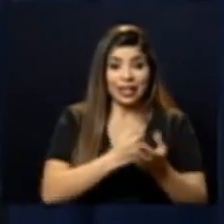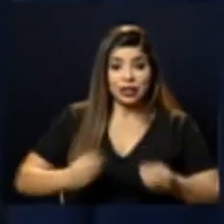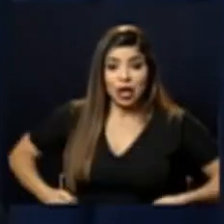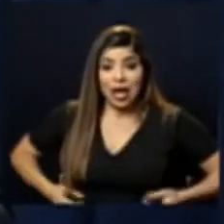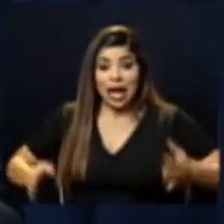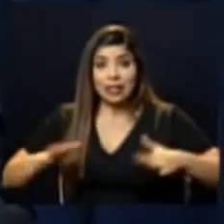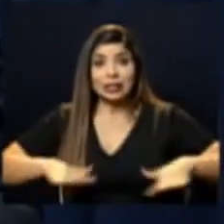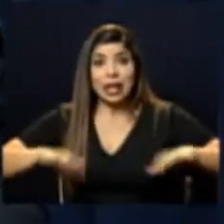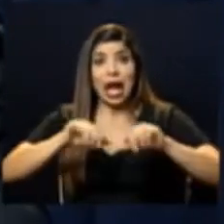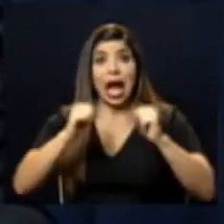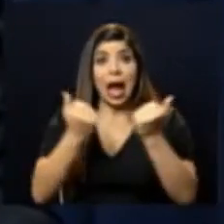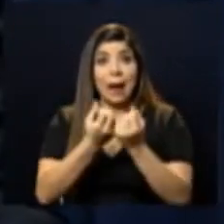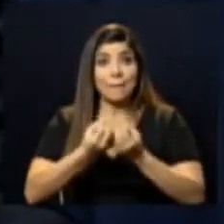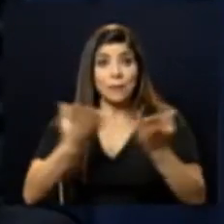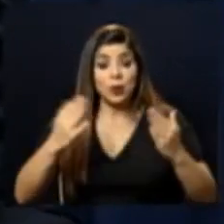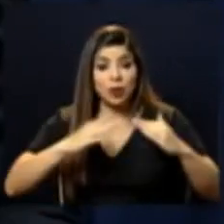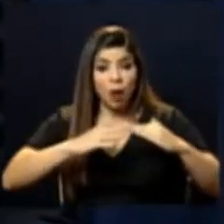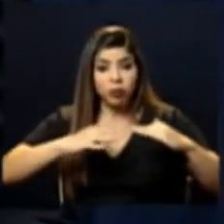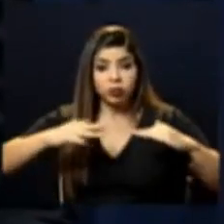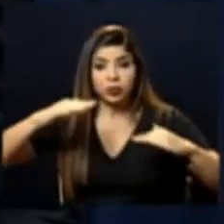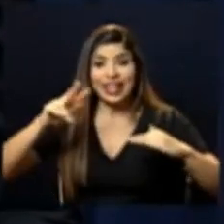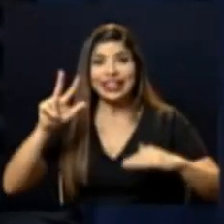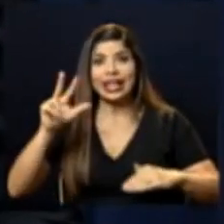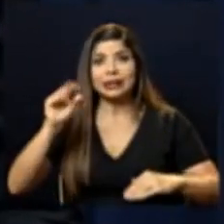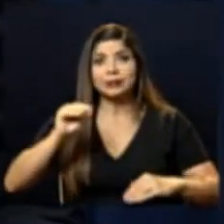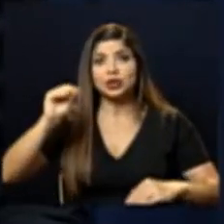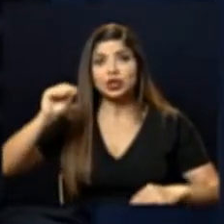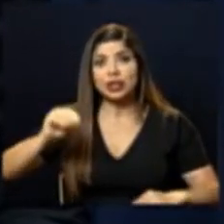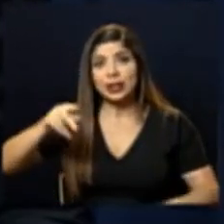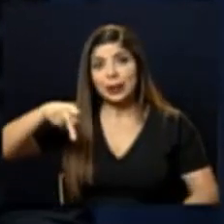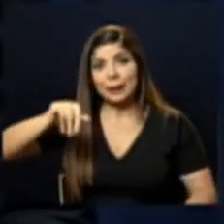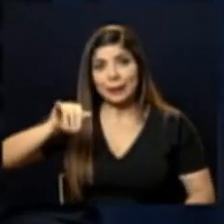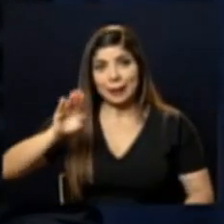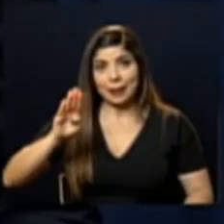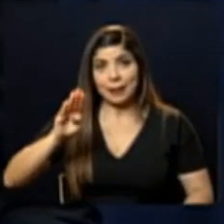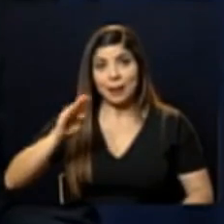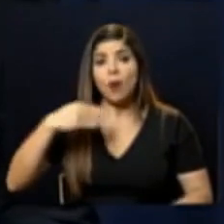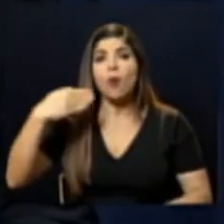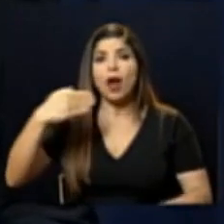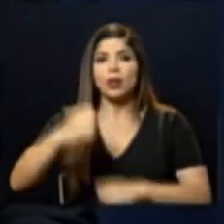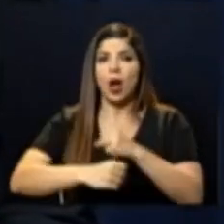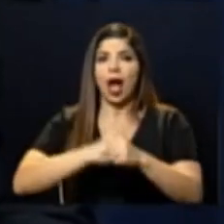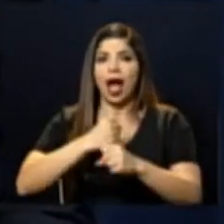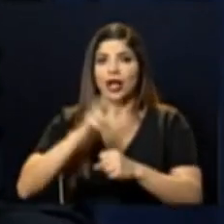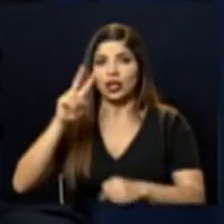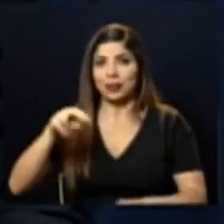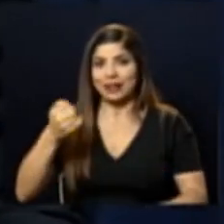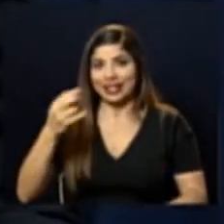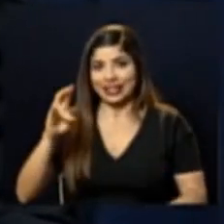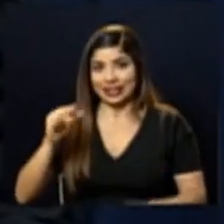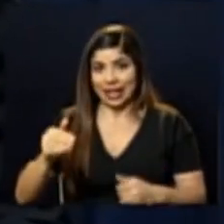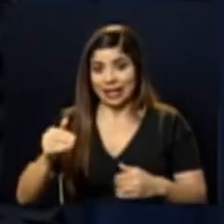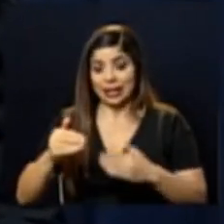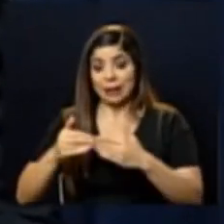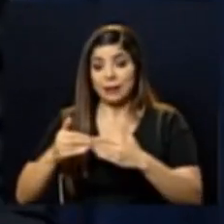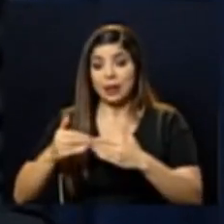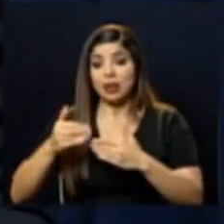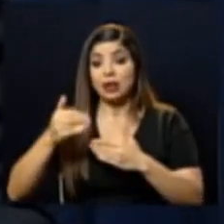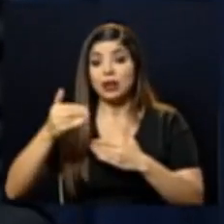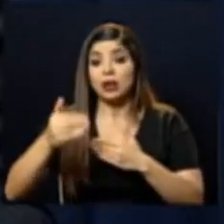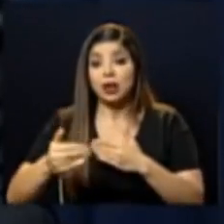del sector público, alcanzó un 3% del PIB en el 2017, pero a partir